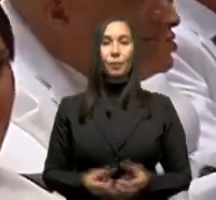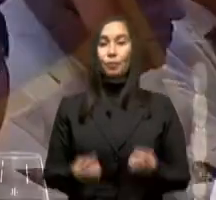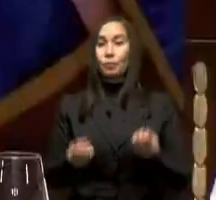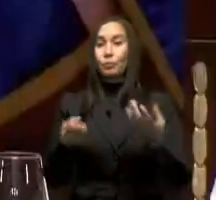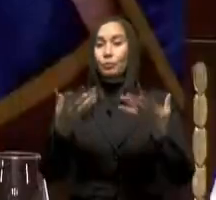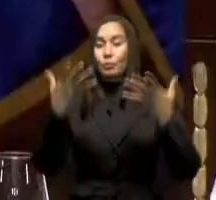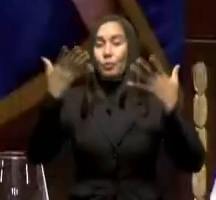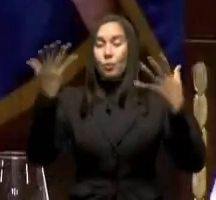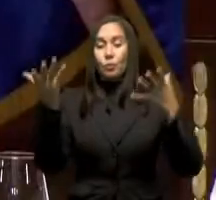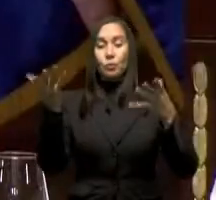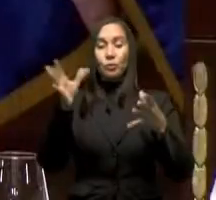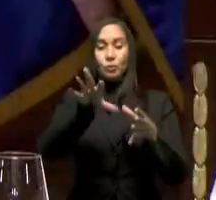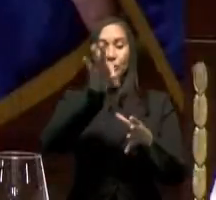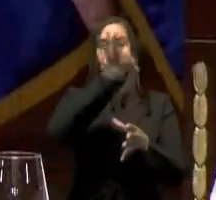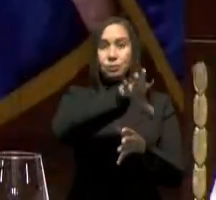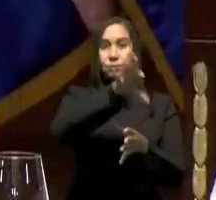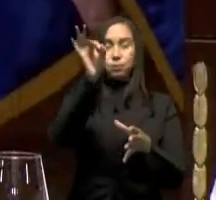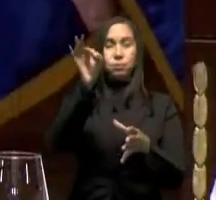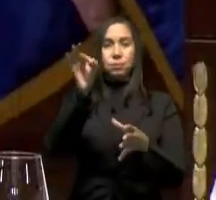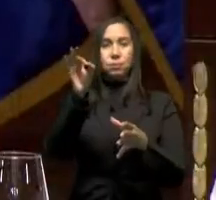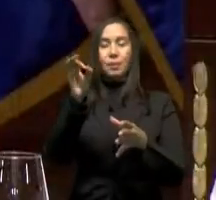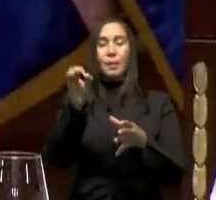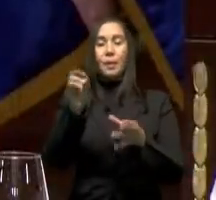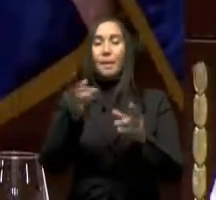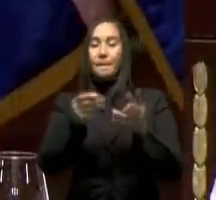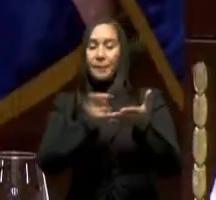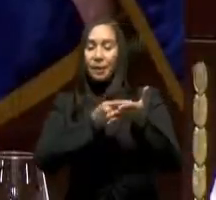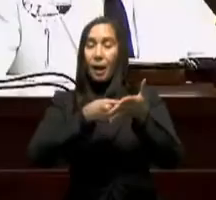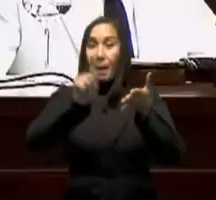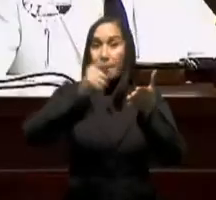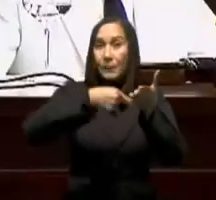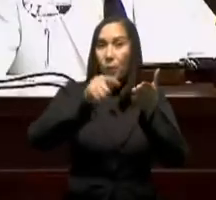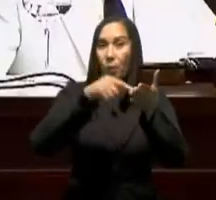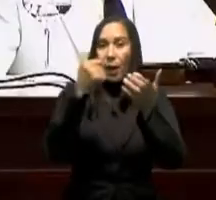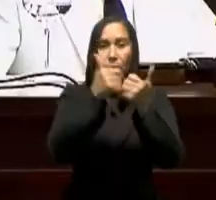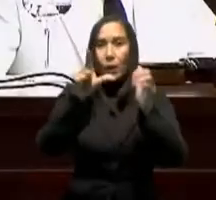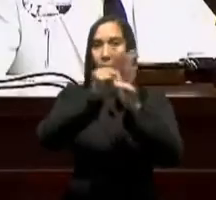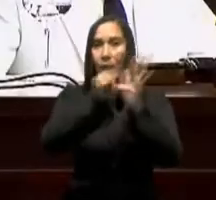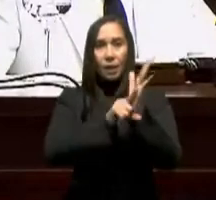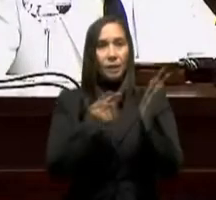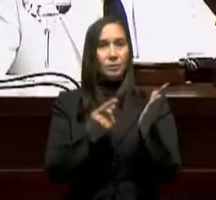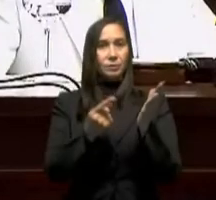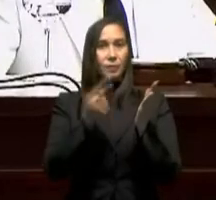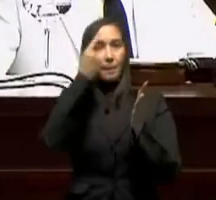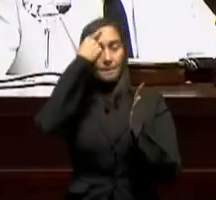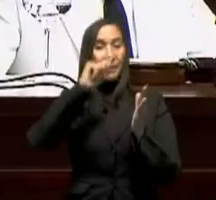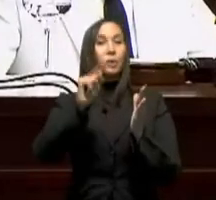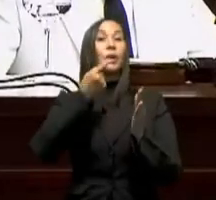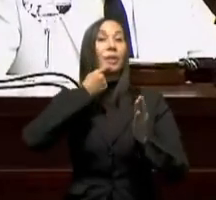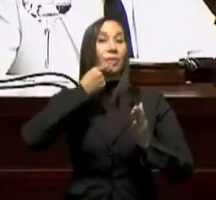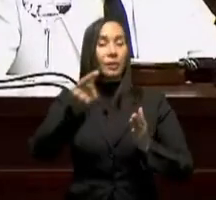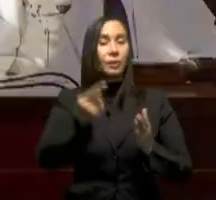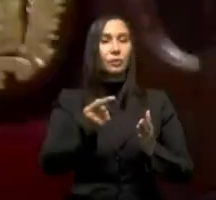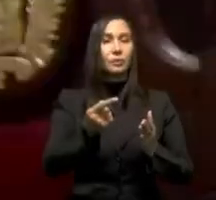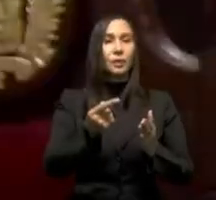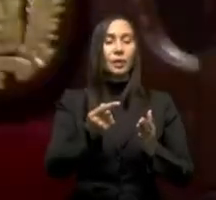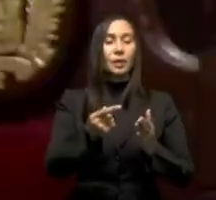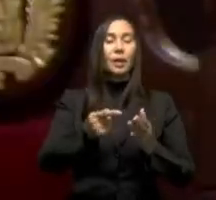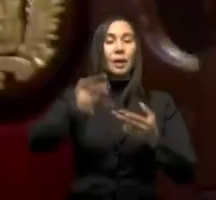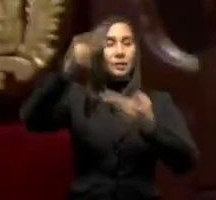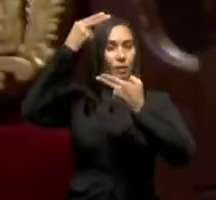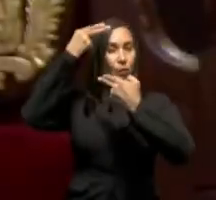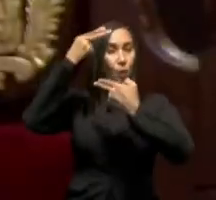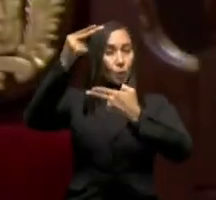Mayorías de sobra cualificadas para emprender cualquier reforma y en cualquier sentido. Pero les aseguro que haciendo